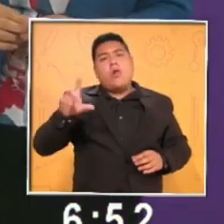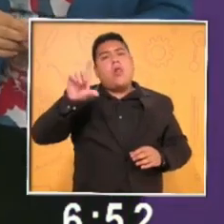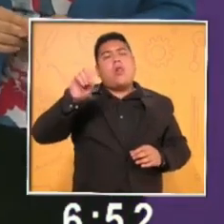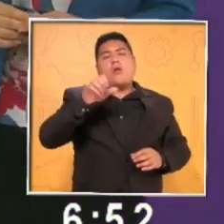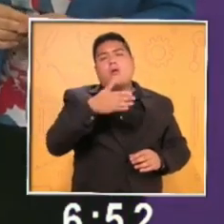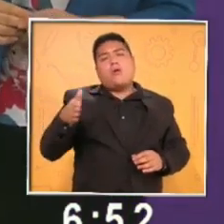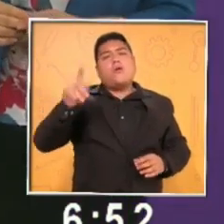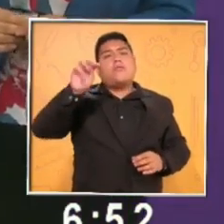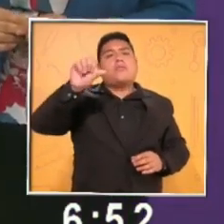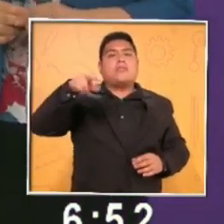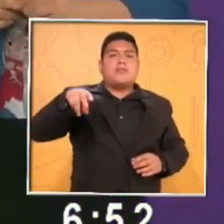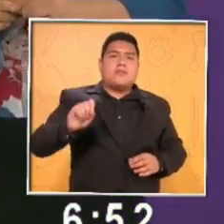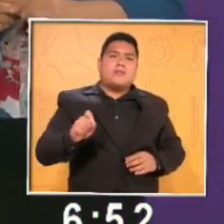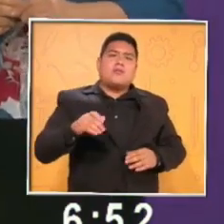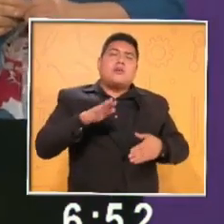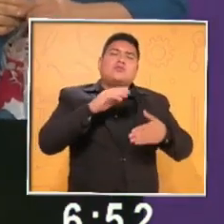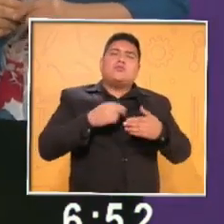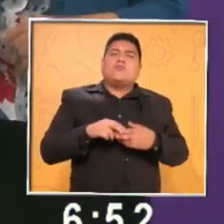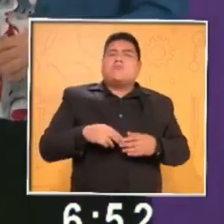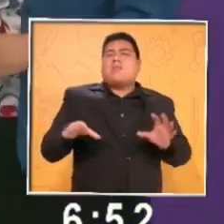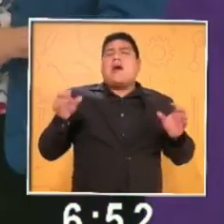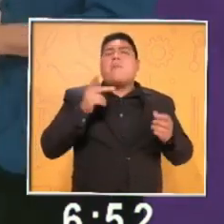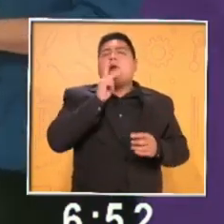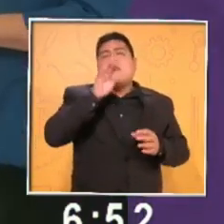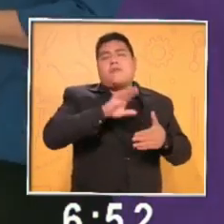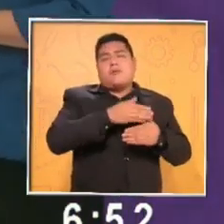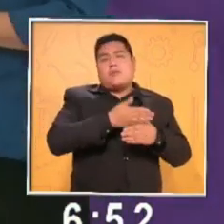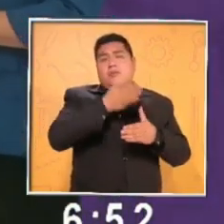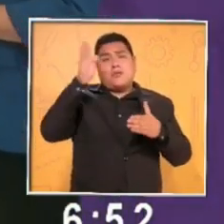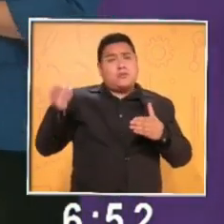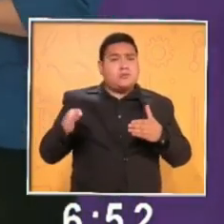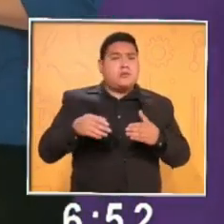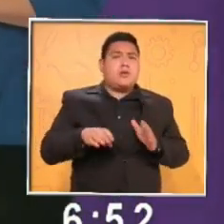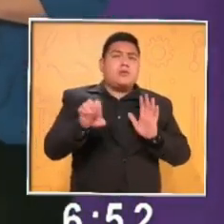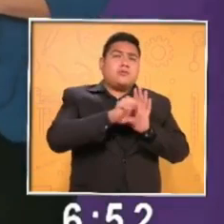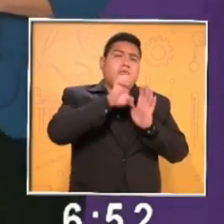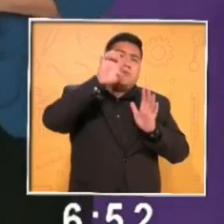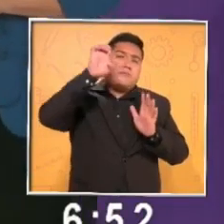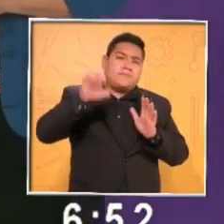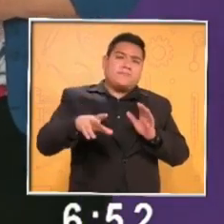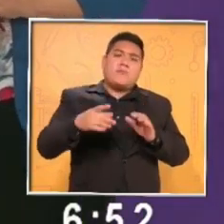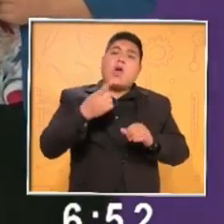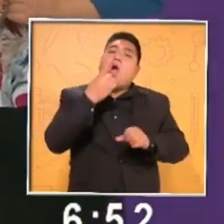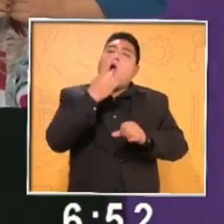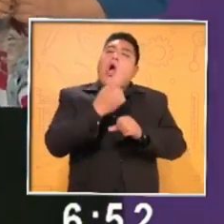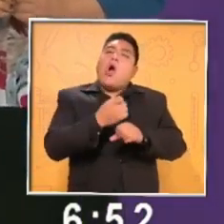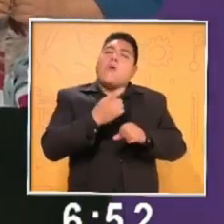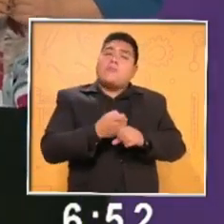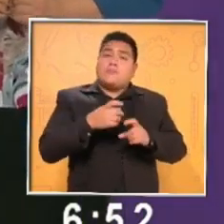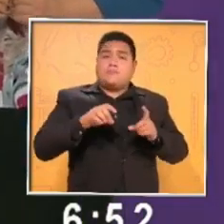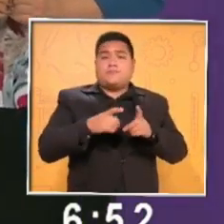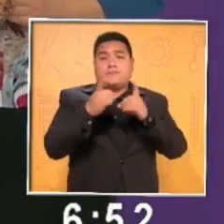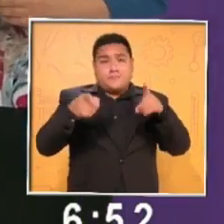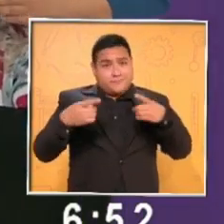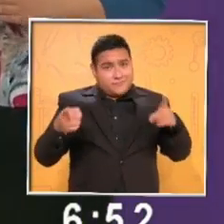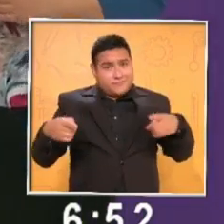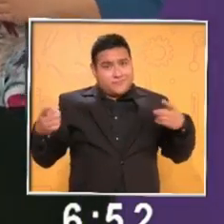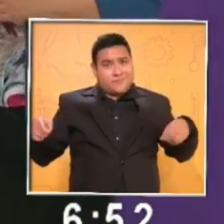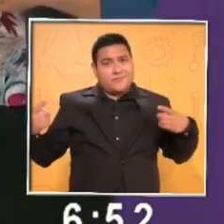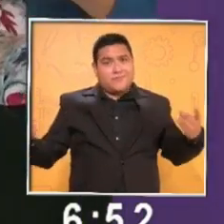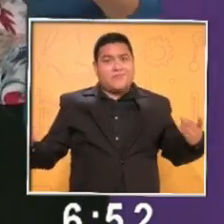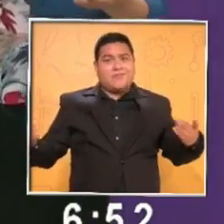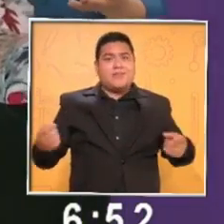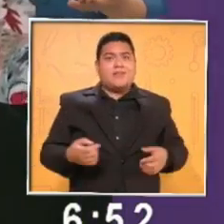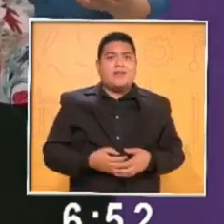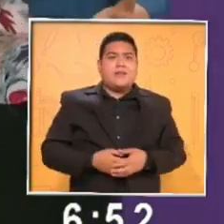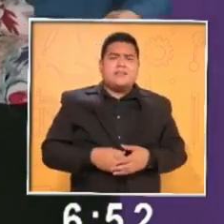es un nexo de consecuencia. Este es un ejemplo de un primer párrafo de desarrollo. ¿Estamos